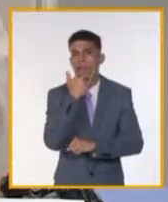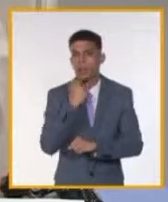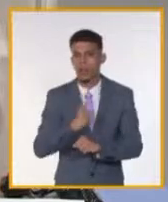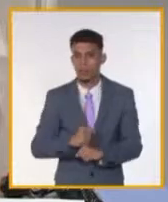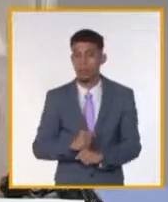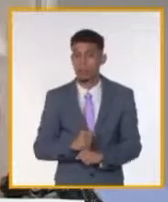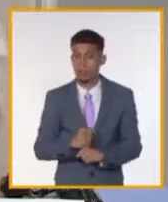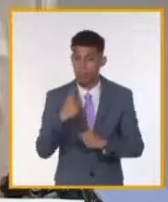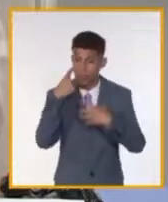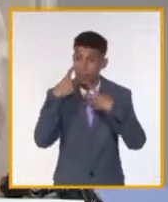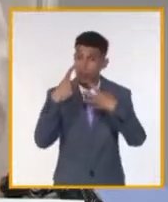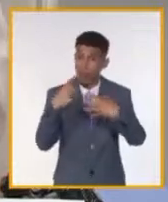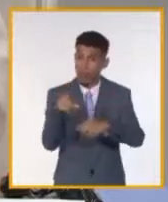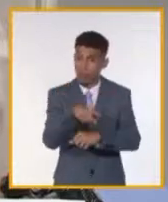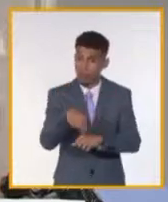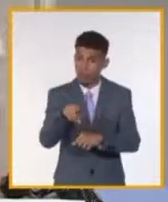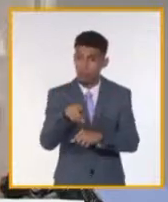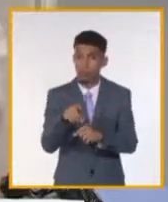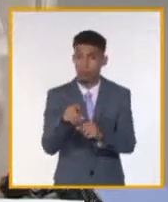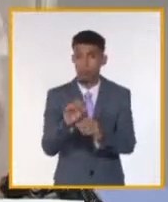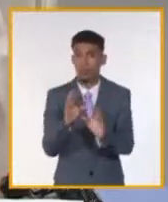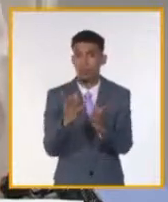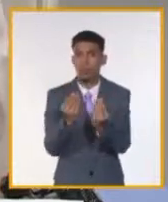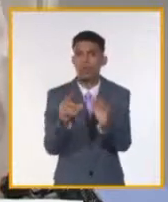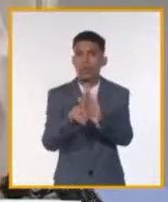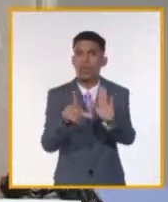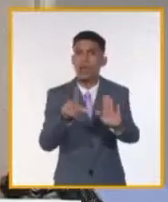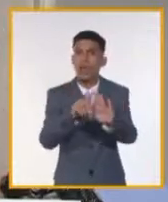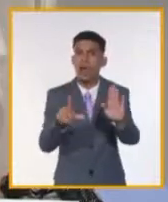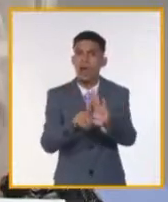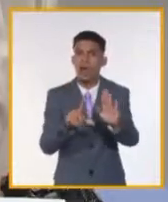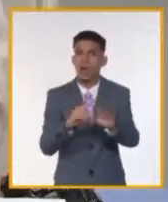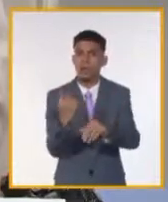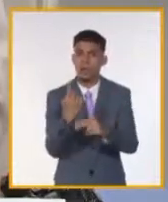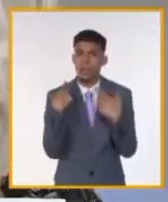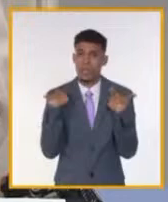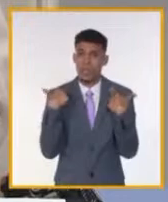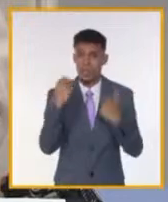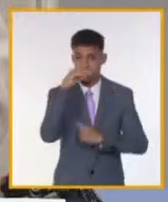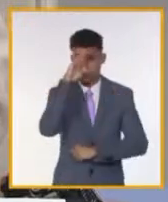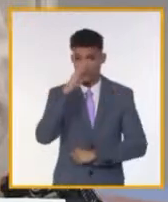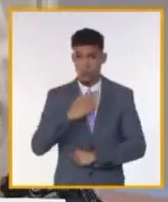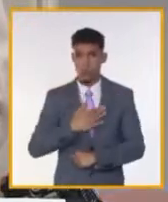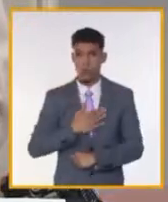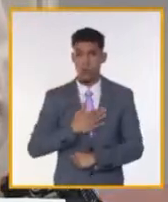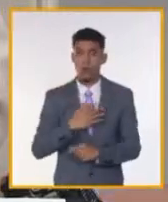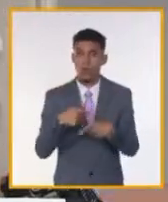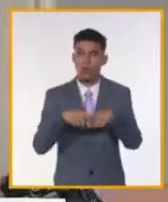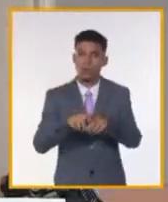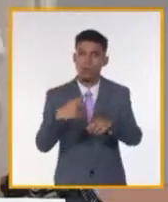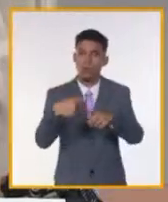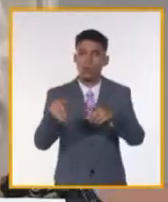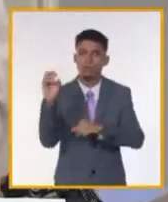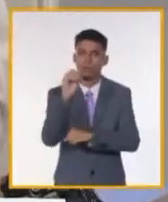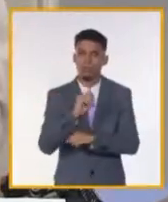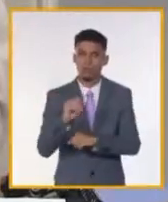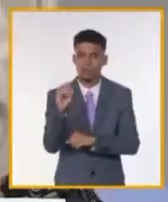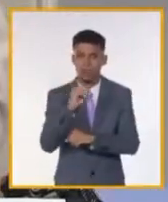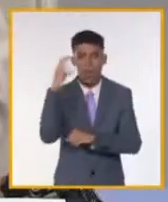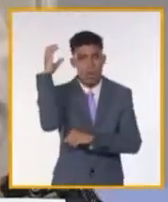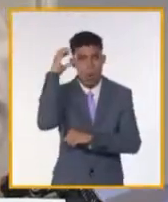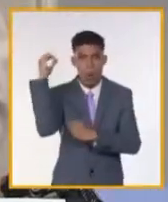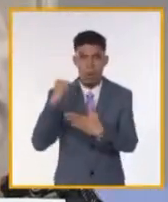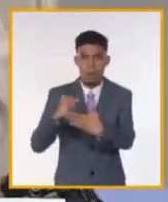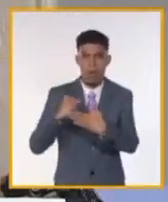importancia que se le ha dado al enfrentamiento por parte de la dirección del país y donde nosotros nos hemos involucrado junto con otros organismos de la Administración Central del